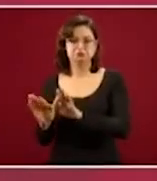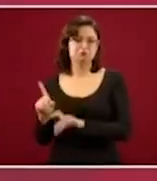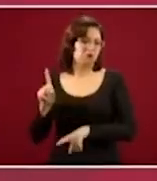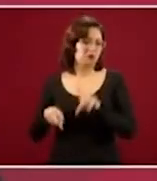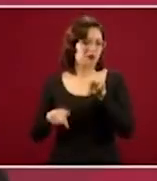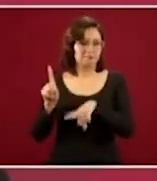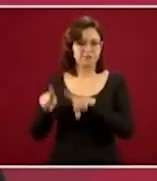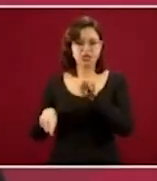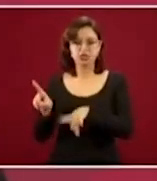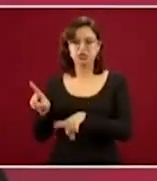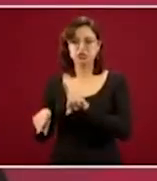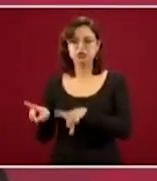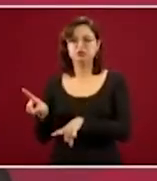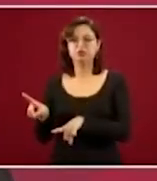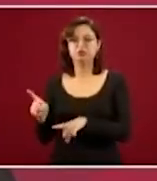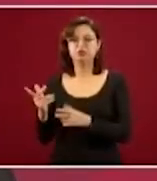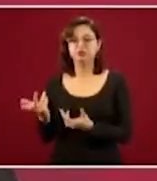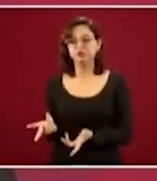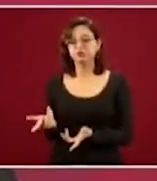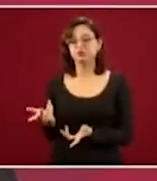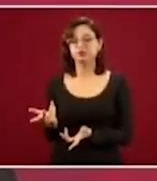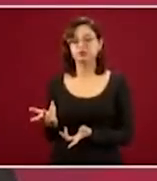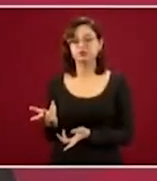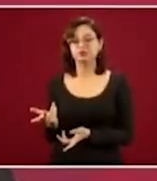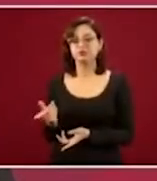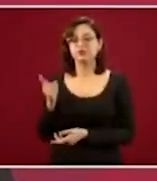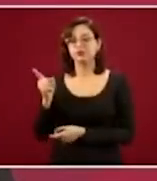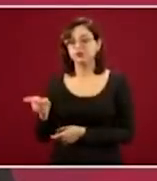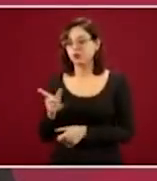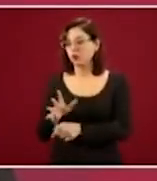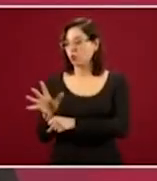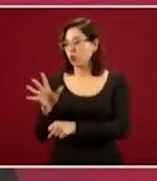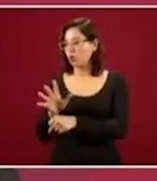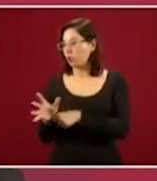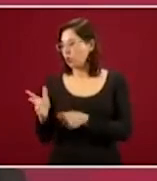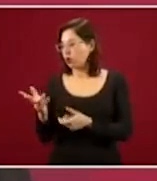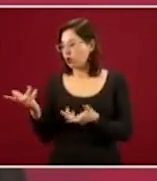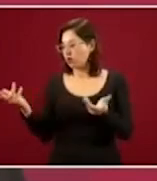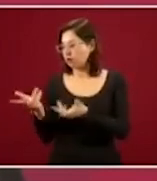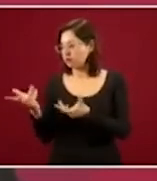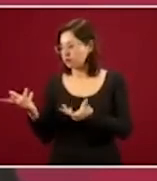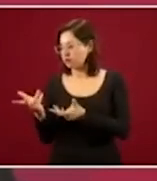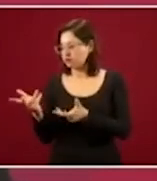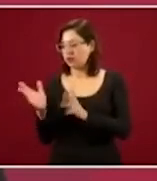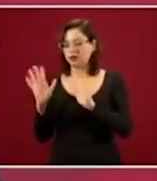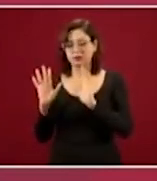depende de la intervención de que se trate, pero luego